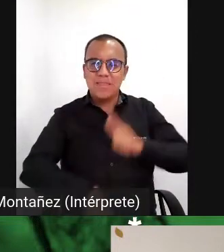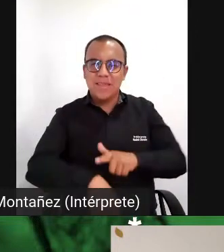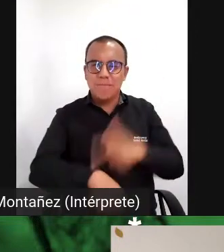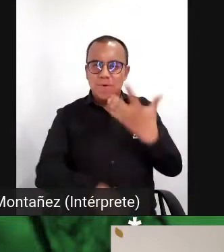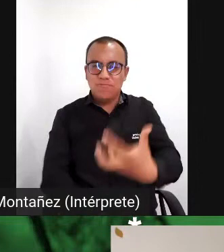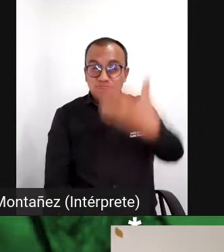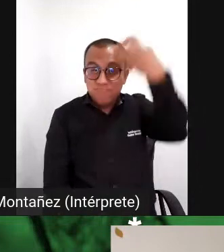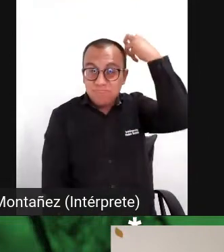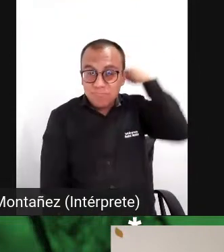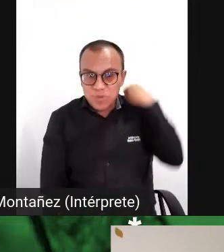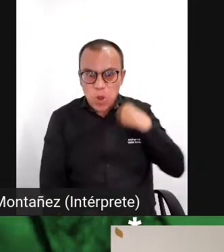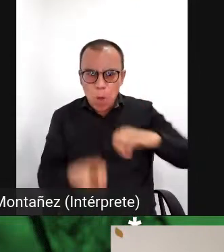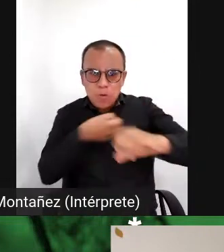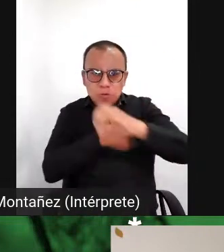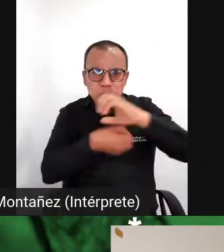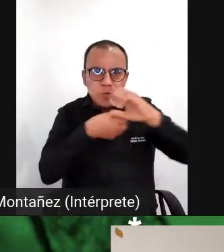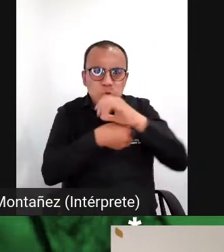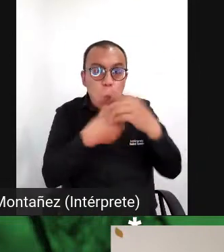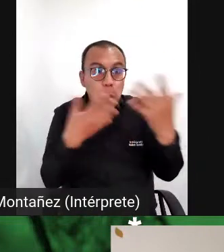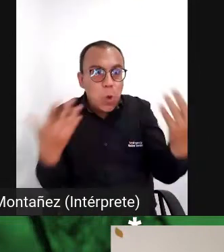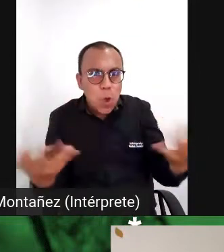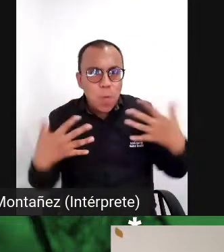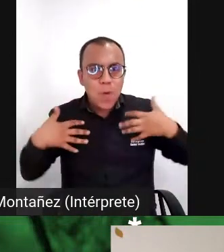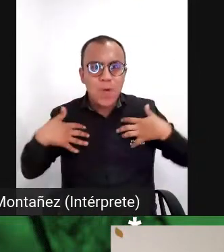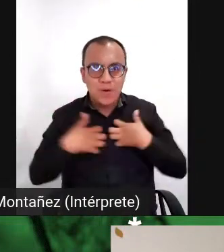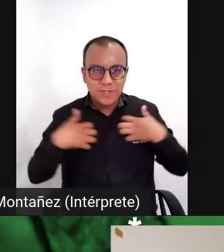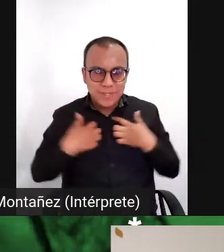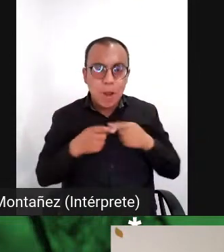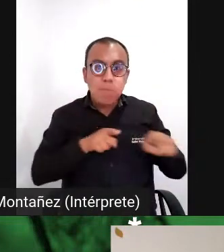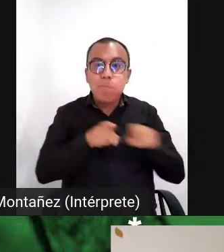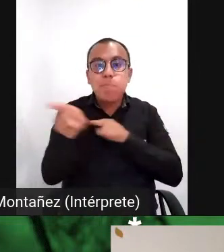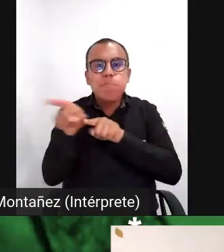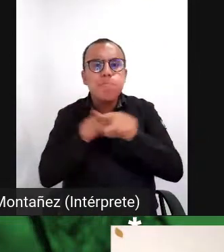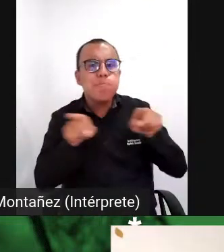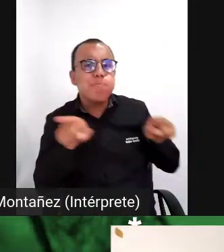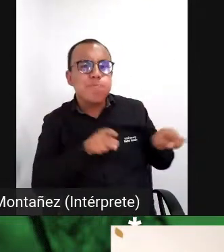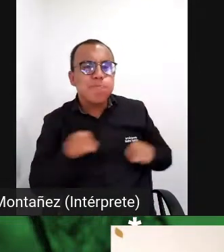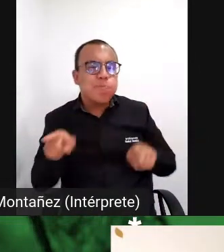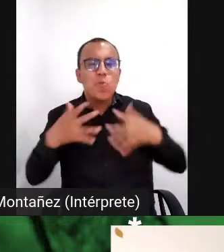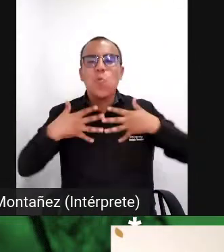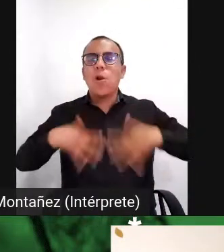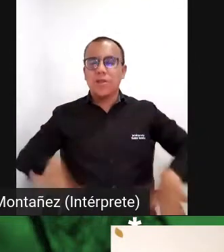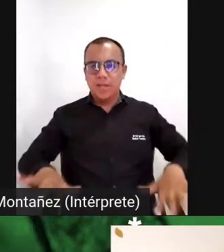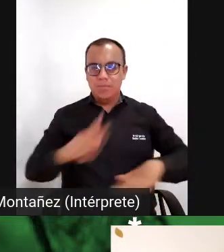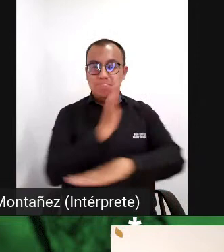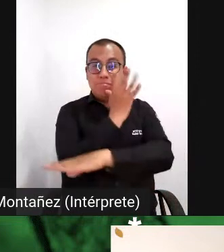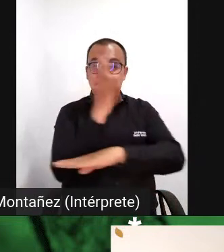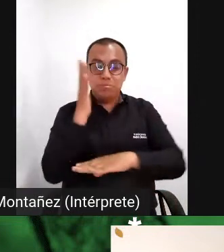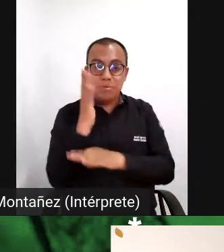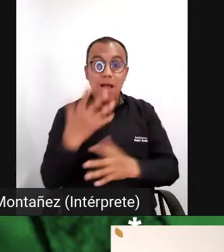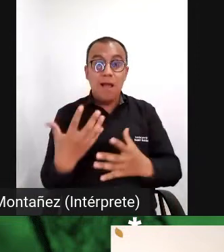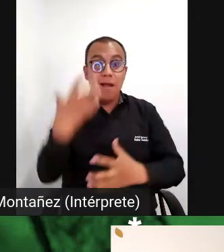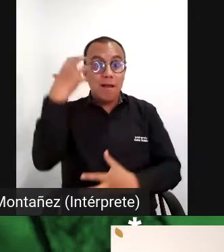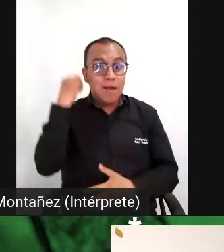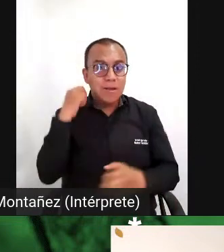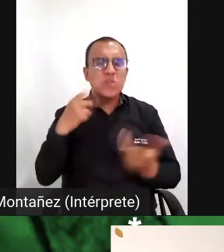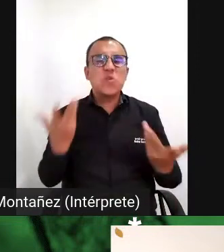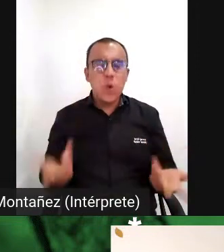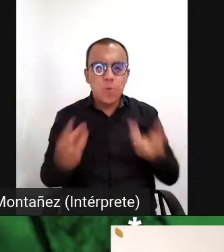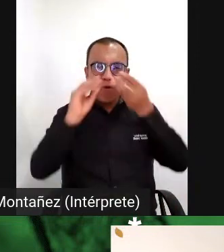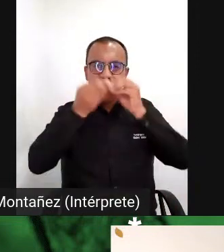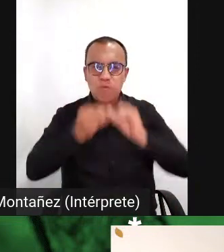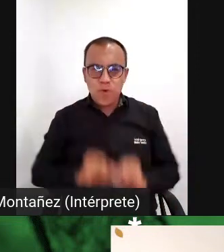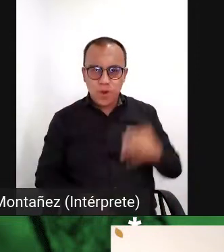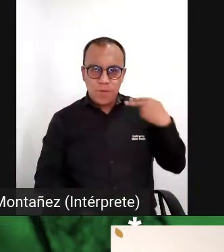ciudad estos célebres vecinos imperaban, como sea. Ellos ya tienen su lugar escriturado en la historia